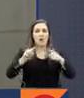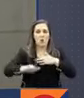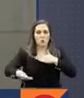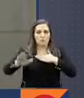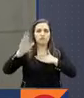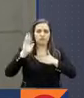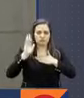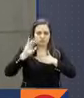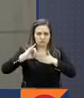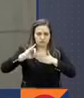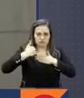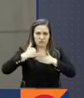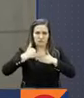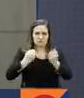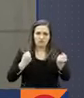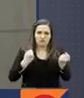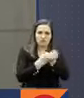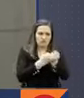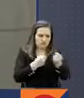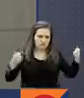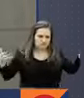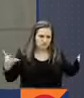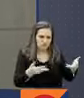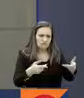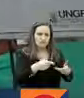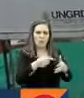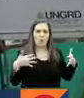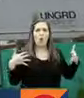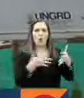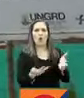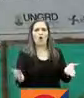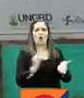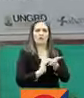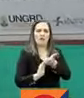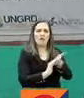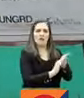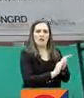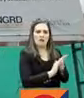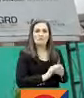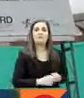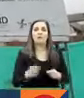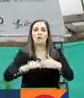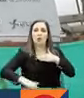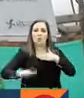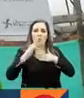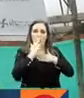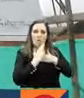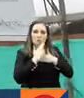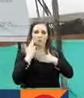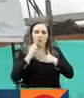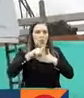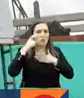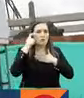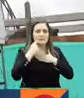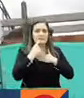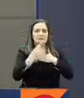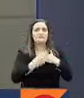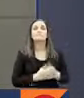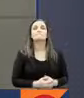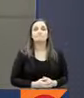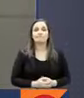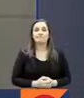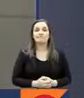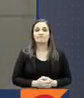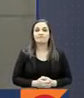a reconstruir a Mocoa y vamos a poder cumplirlo. Y pactó nuevos compromisos. Antes de diciembre 31 del